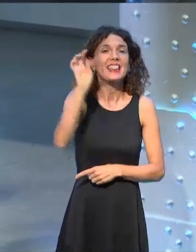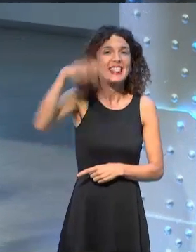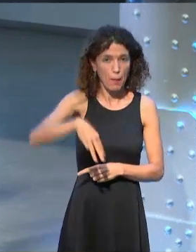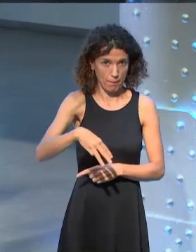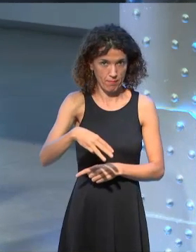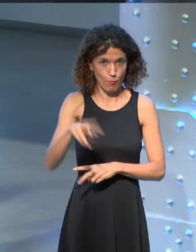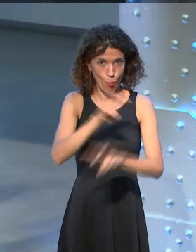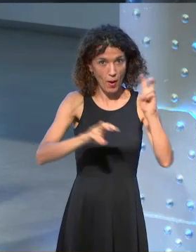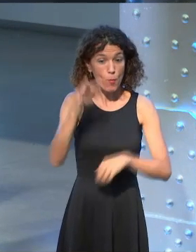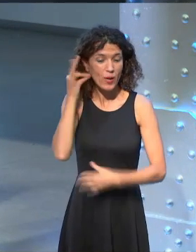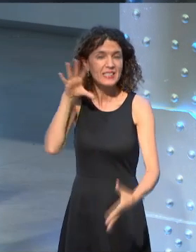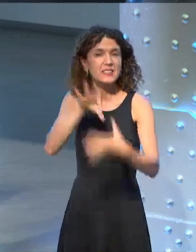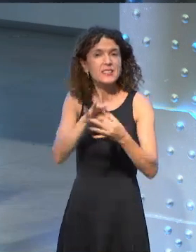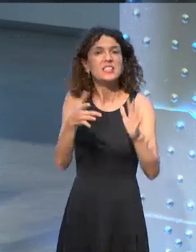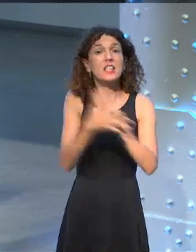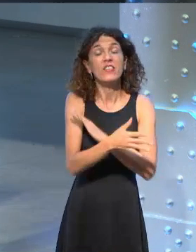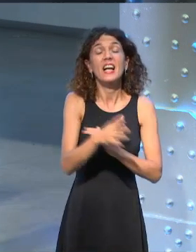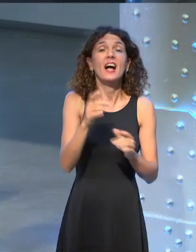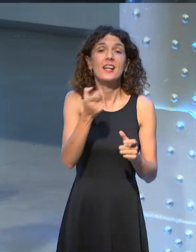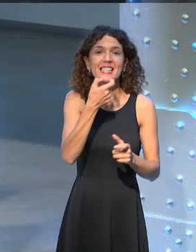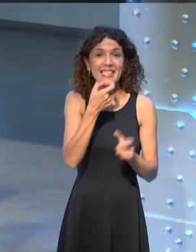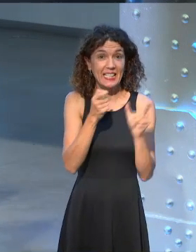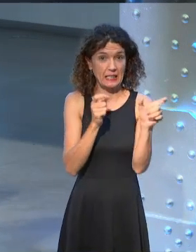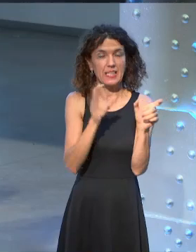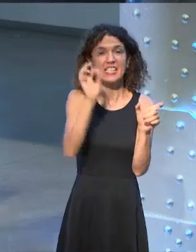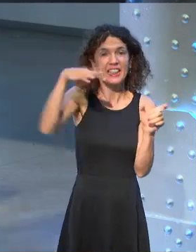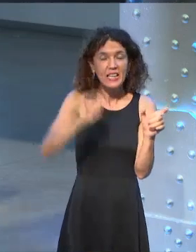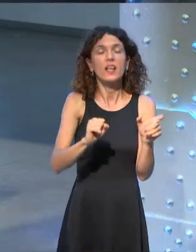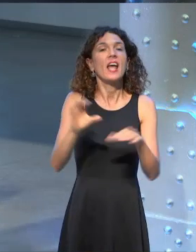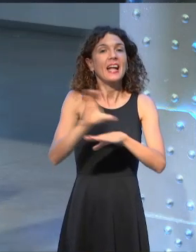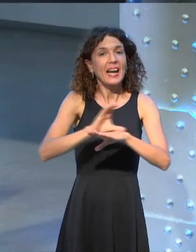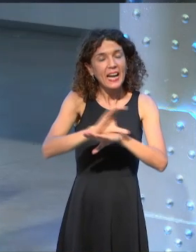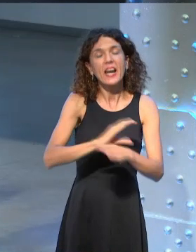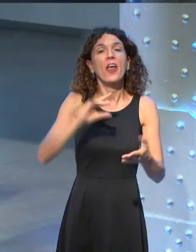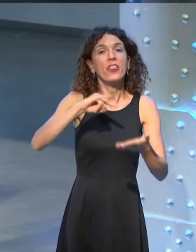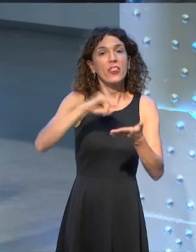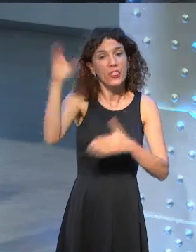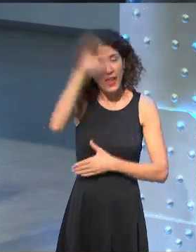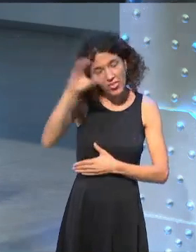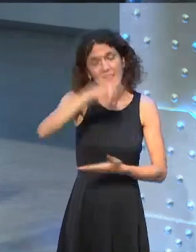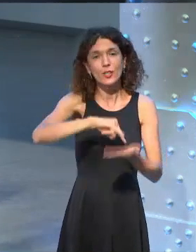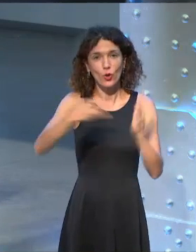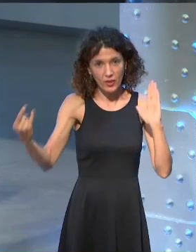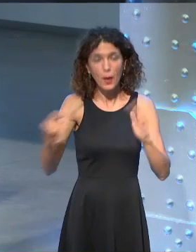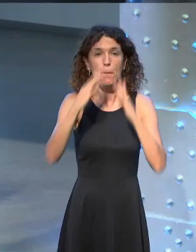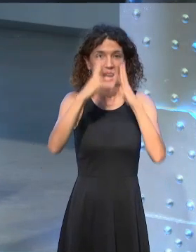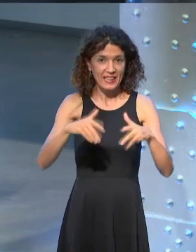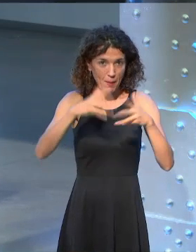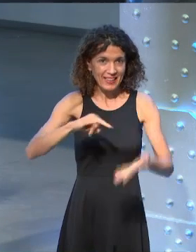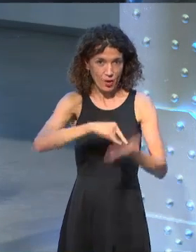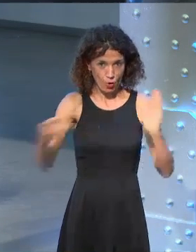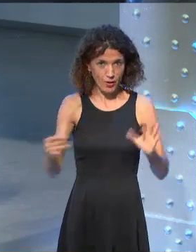sabéis, hace referencia a sus siglas en inglés a las carreras de ciencia, tecnología, ingeniería y